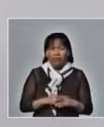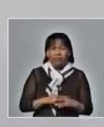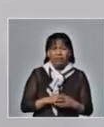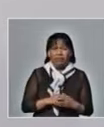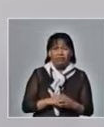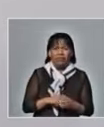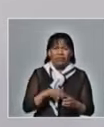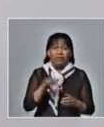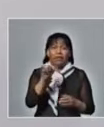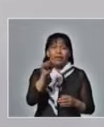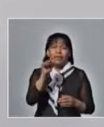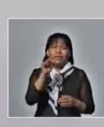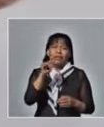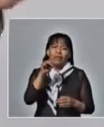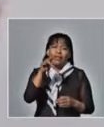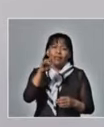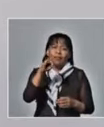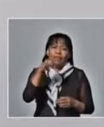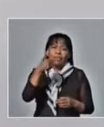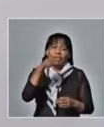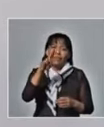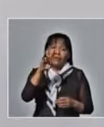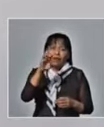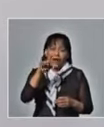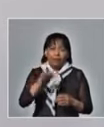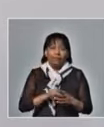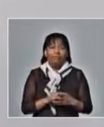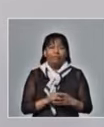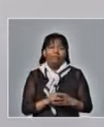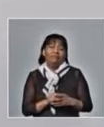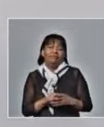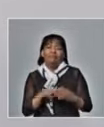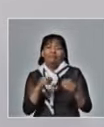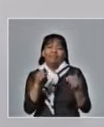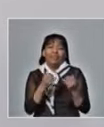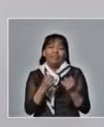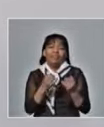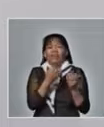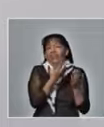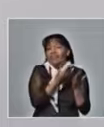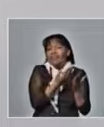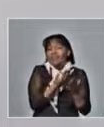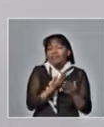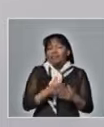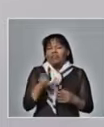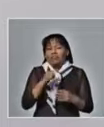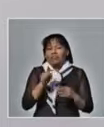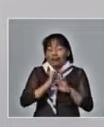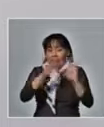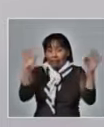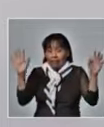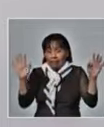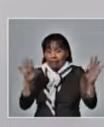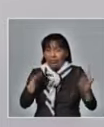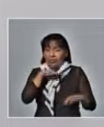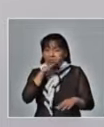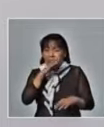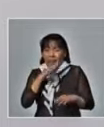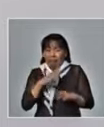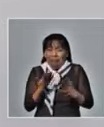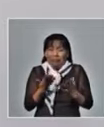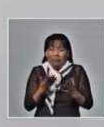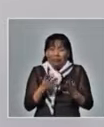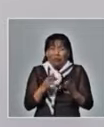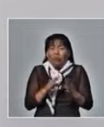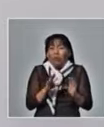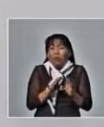en San Miguel, que ahí seguramente, mira qué coincidencia, en San Miguel seguramente te esperará algo para que aclares la corrupción que ha sido un modelo de vida